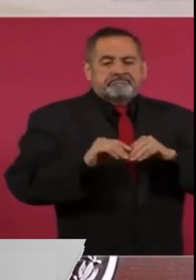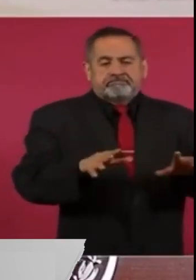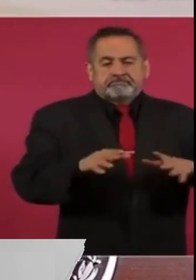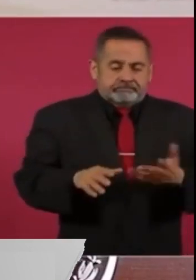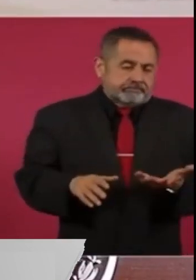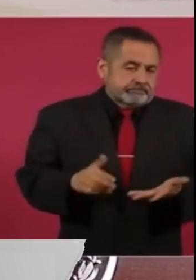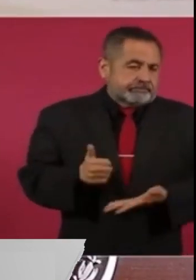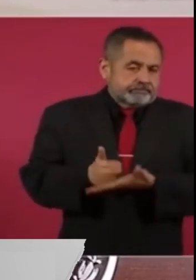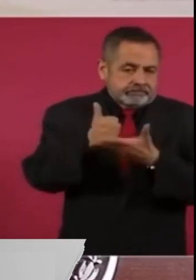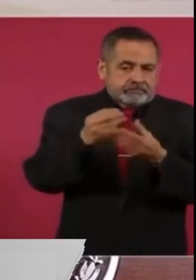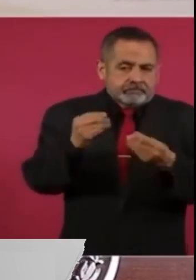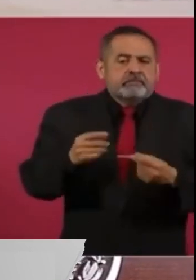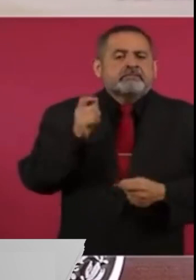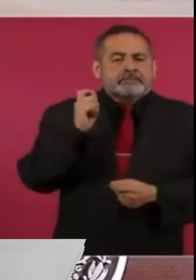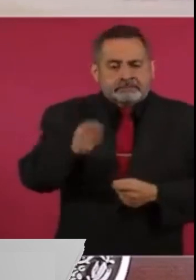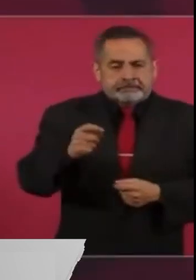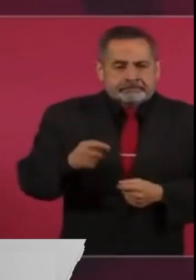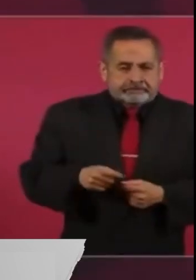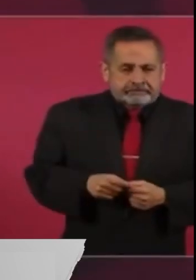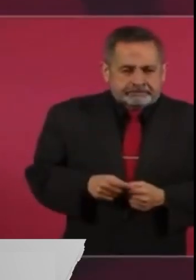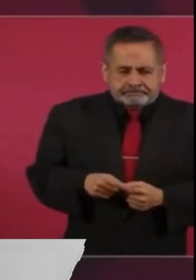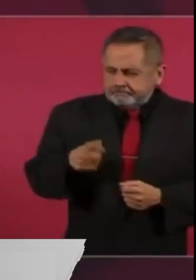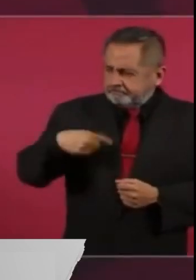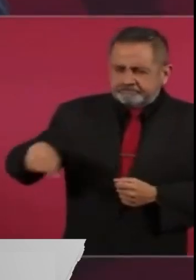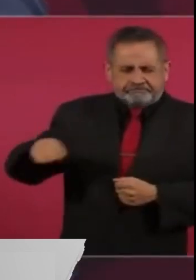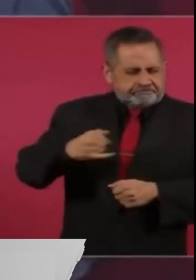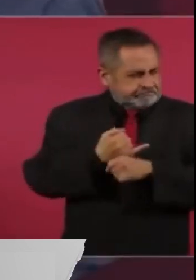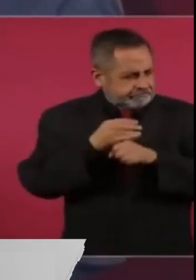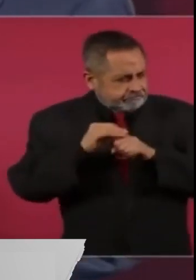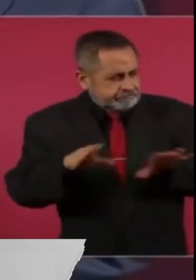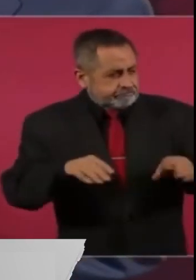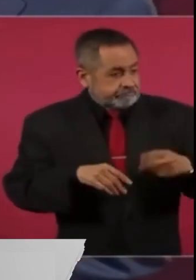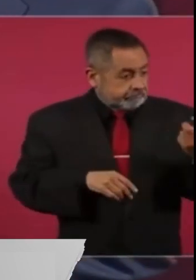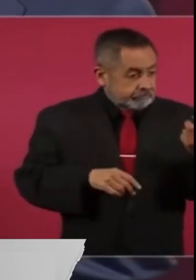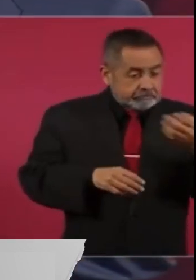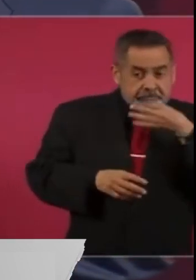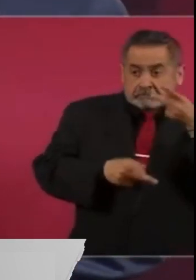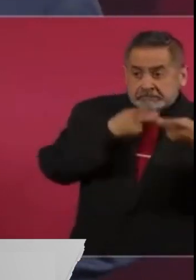ayuda mucho seguir combatiendo esta manipulación,